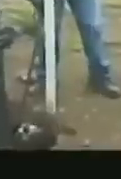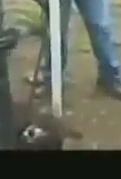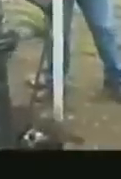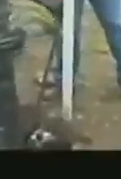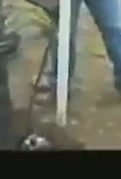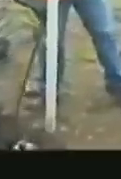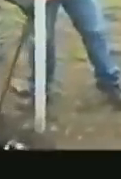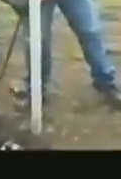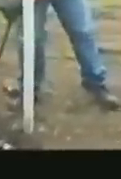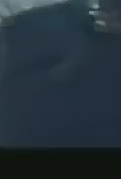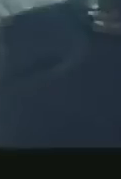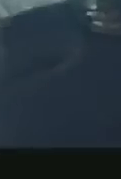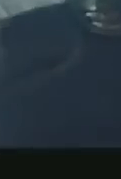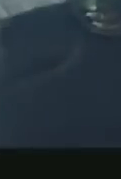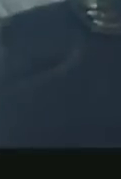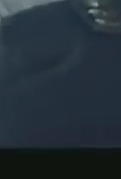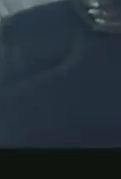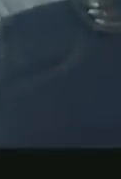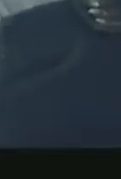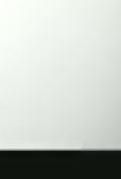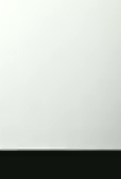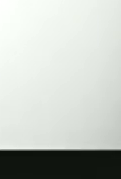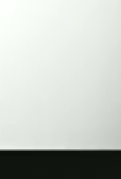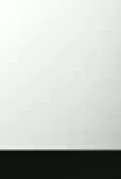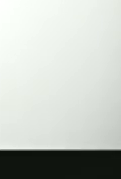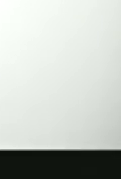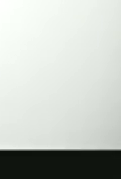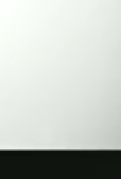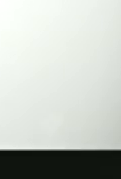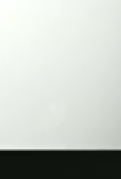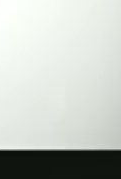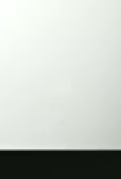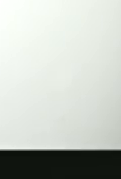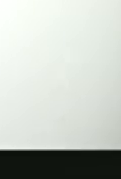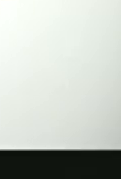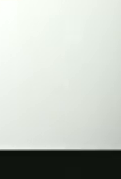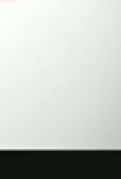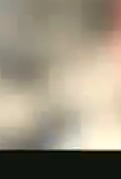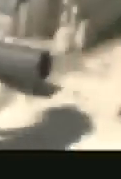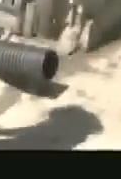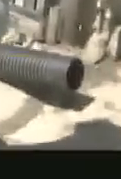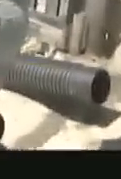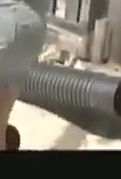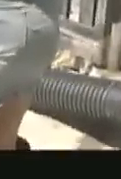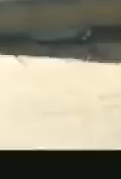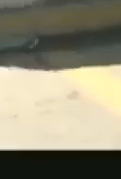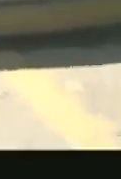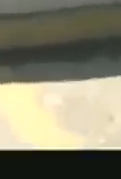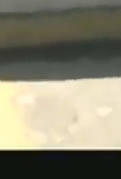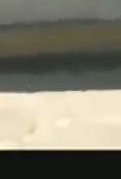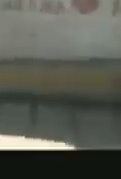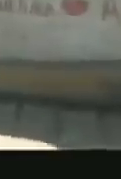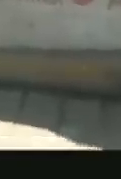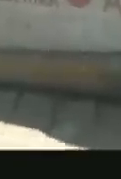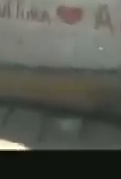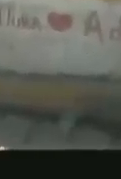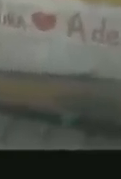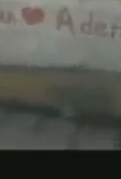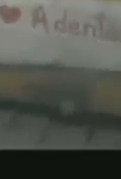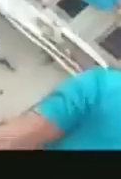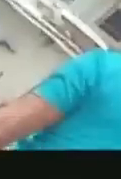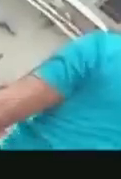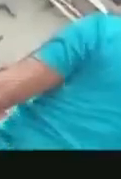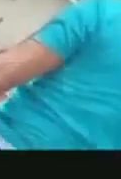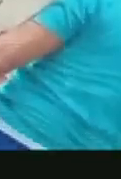y el 1x10 es nuestra vida, es nuestra creación. Es una innovación importante en la revolución bolivariana. El 1x10